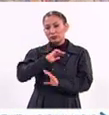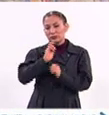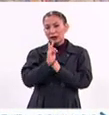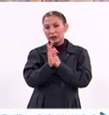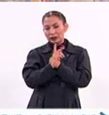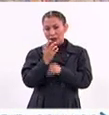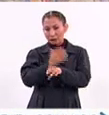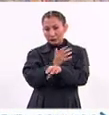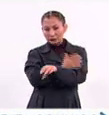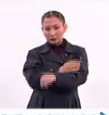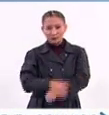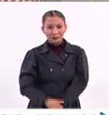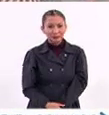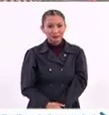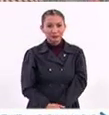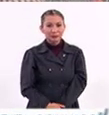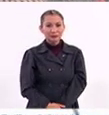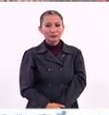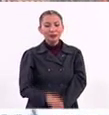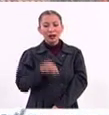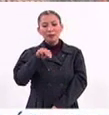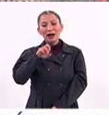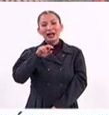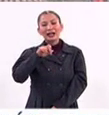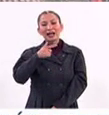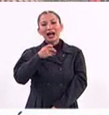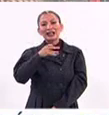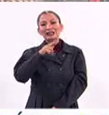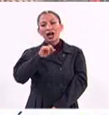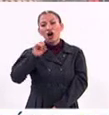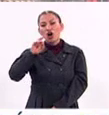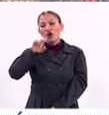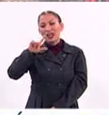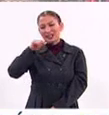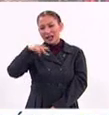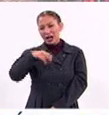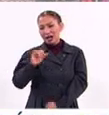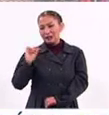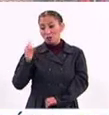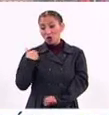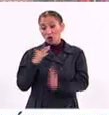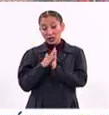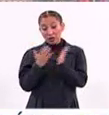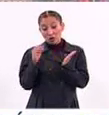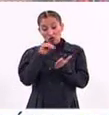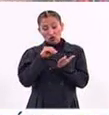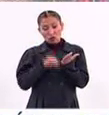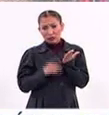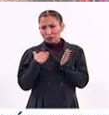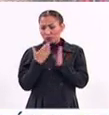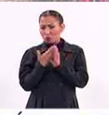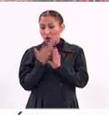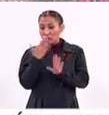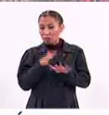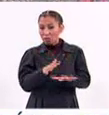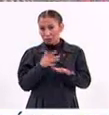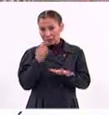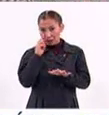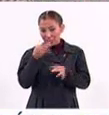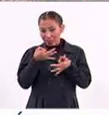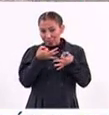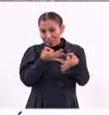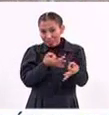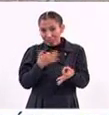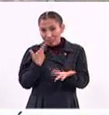Patria. Acompáñenos. Margarita Orellana, pues acaban de publicar un libro muy revelador por muchas cosas. Se antoja